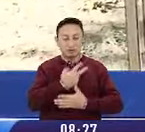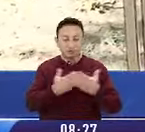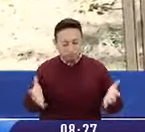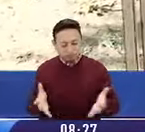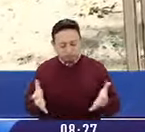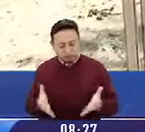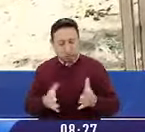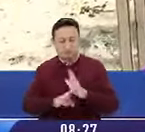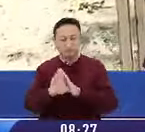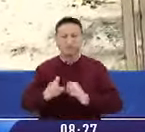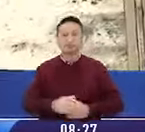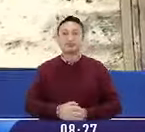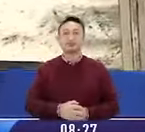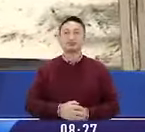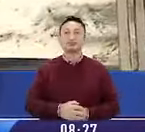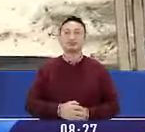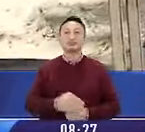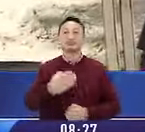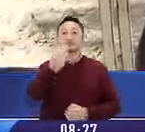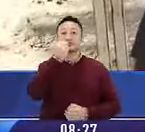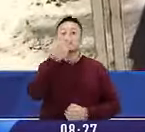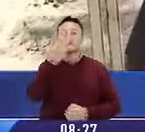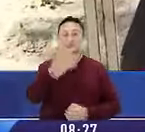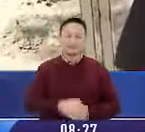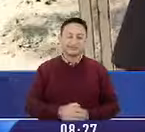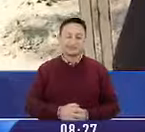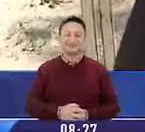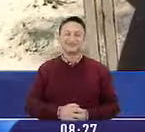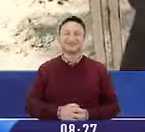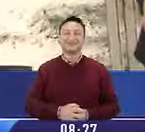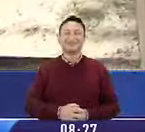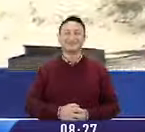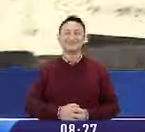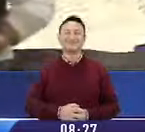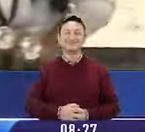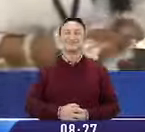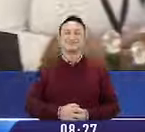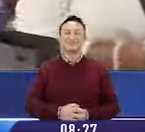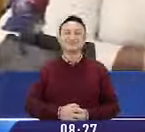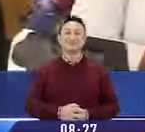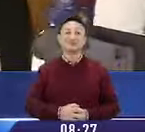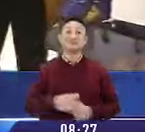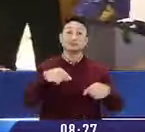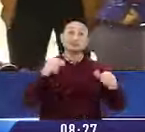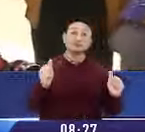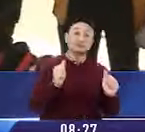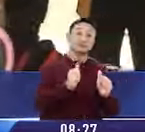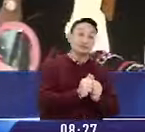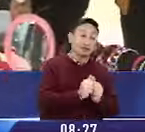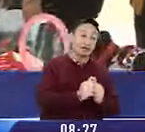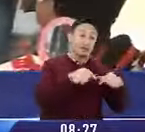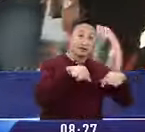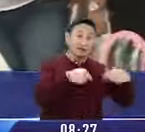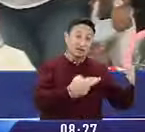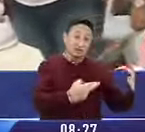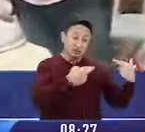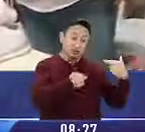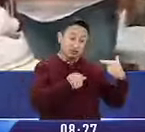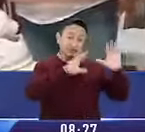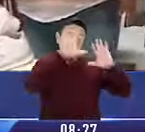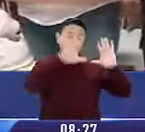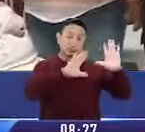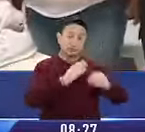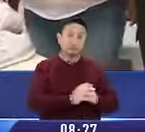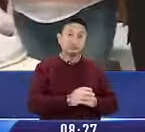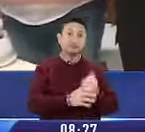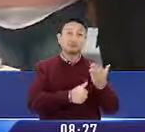adelante. Sol. Un besito, mándales un besito. Eso, perfecto. Acá también nos acompaña quien está a cargo de la Feria del MIES, la